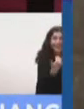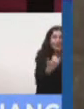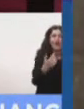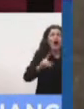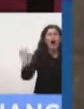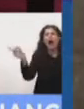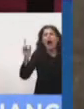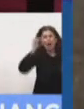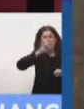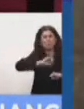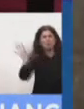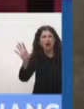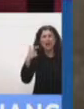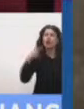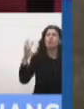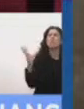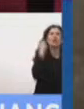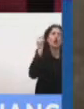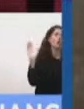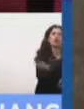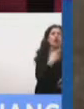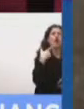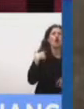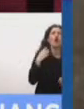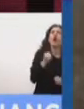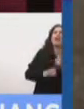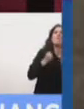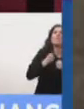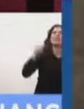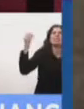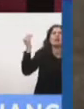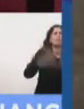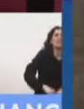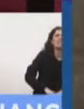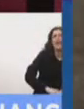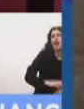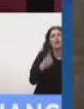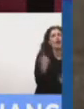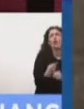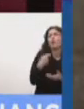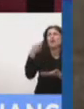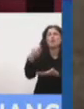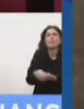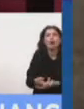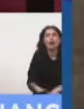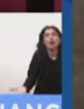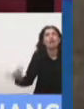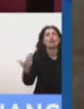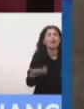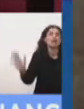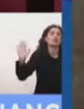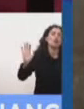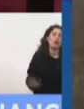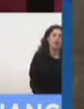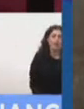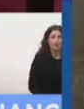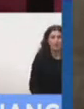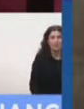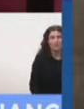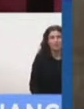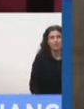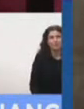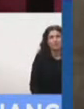de diputados donde aprobaron, cuando aprobaron ganancias. Así que después, Alfredo, esto va a seguir. Hoy una sesión bastante larga, después